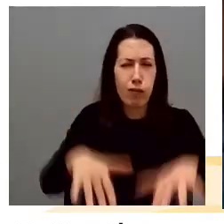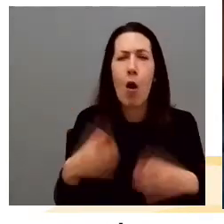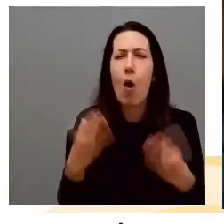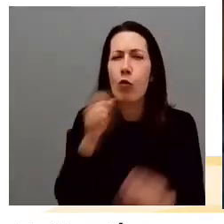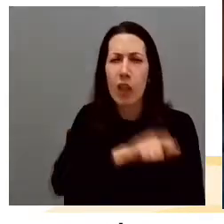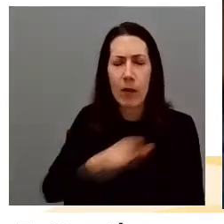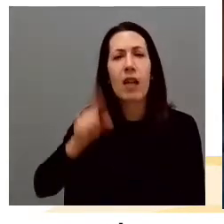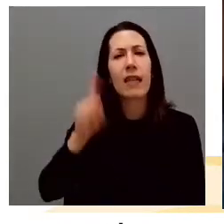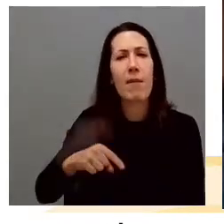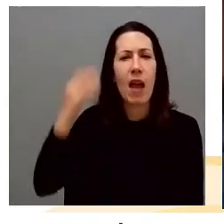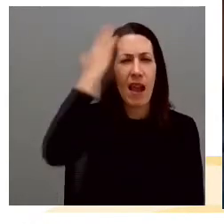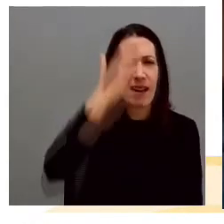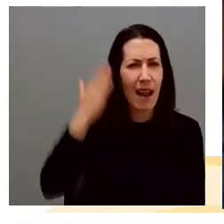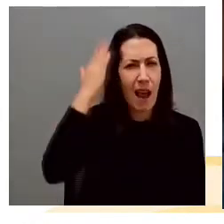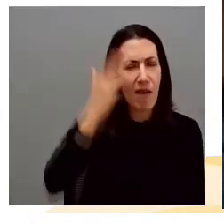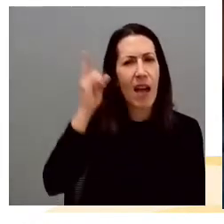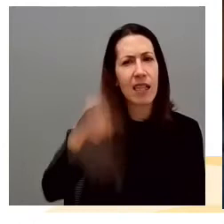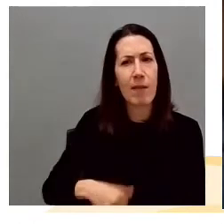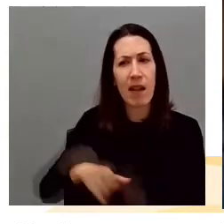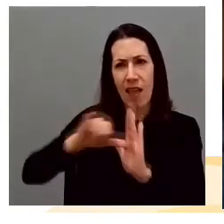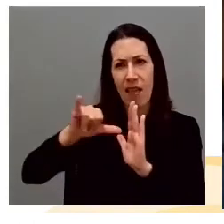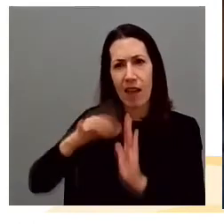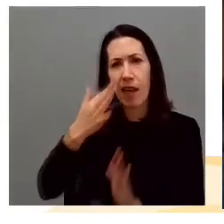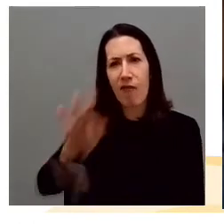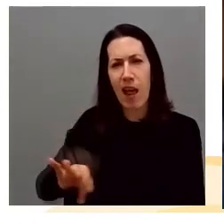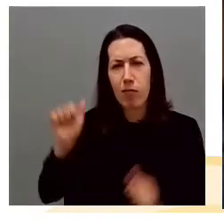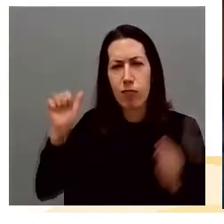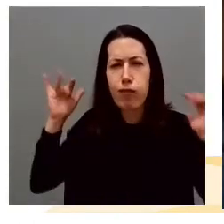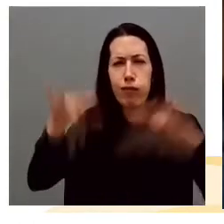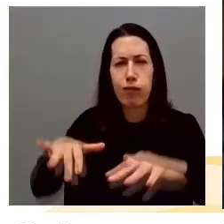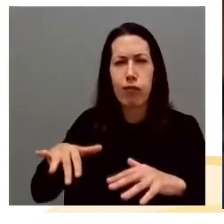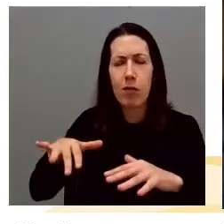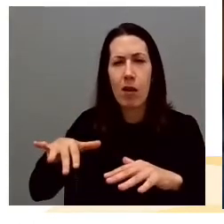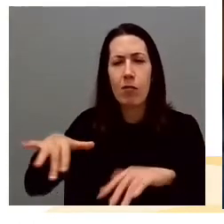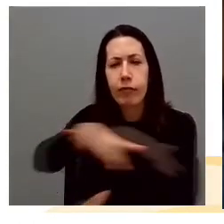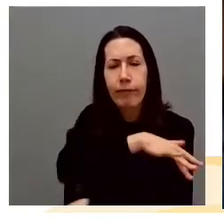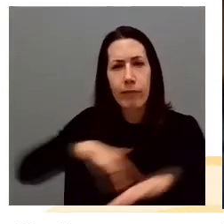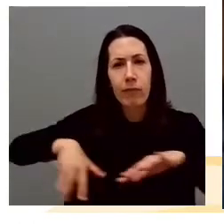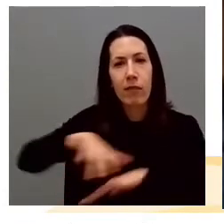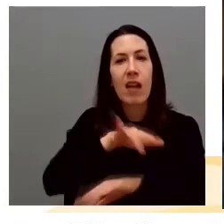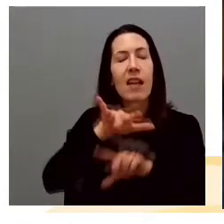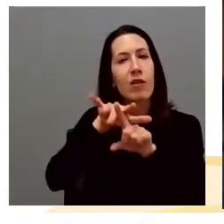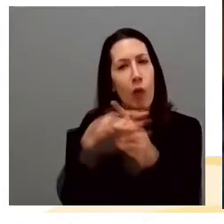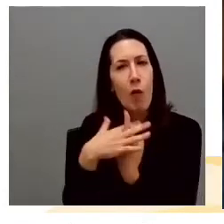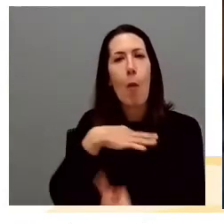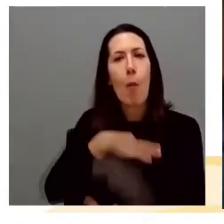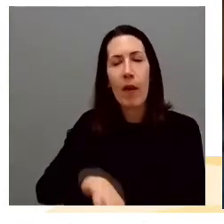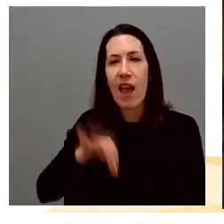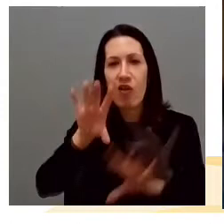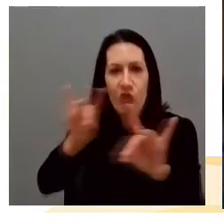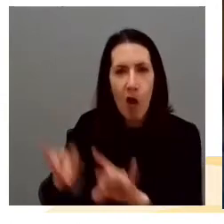pie de los Pirineos, en la frontera francesa, con esa circunstancia de poder tocar,